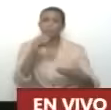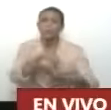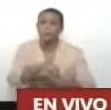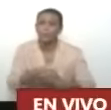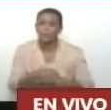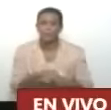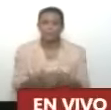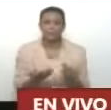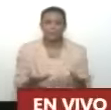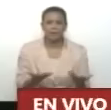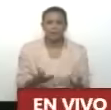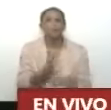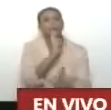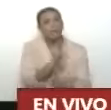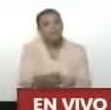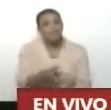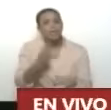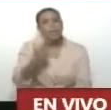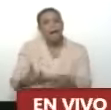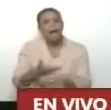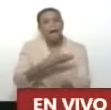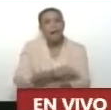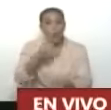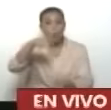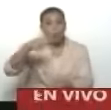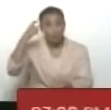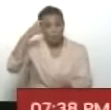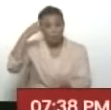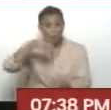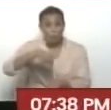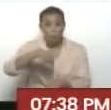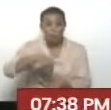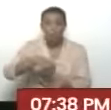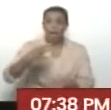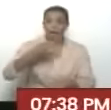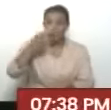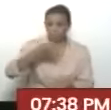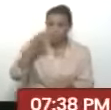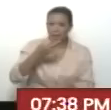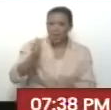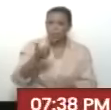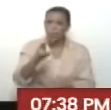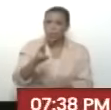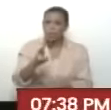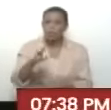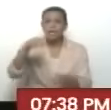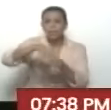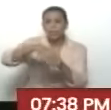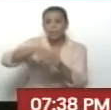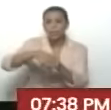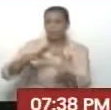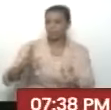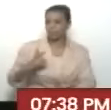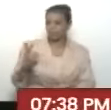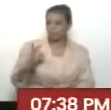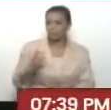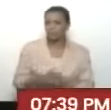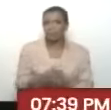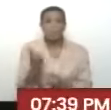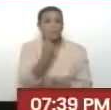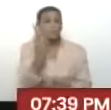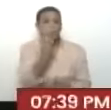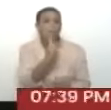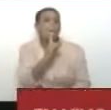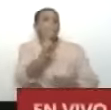Ya eso lo respondí hoy al mediodía en el acto de Estado en la sede del Poder Electoral. Pero